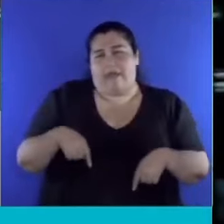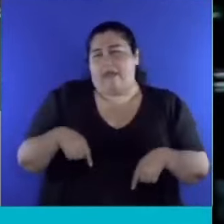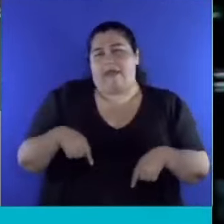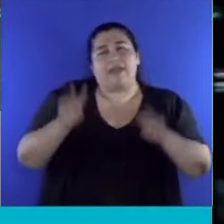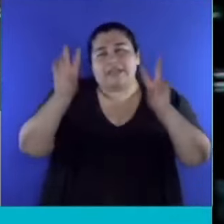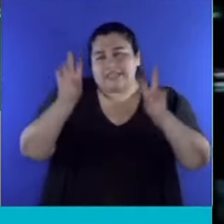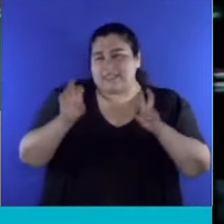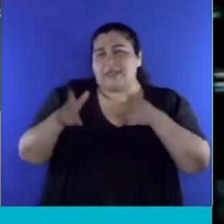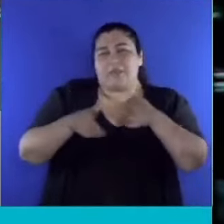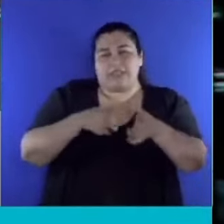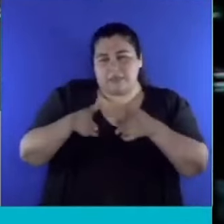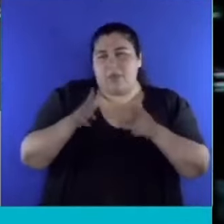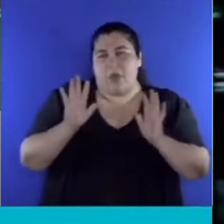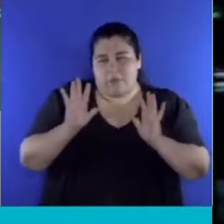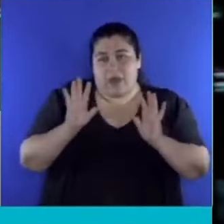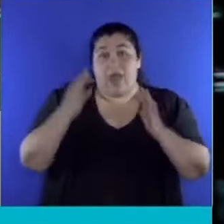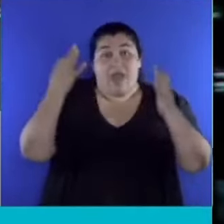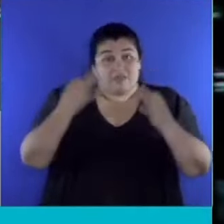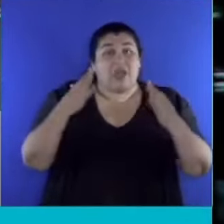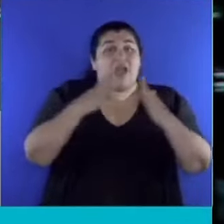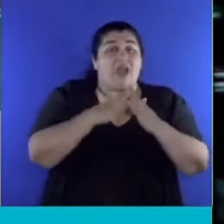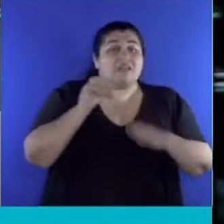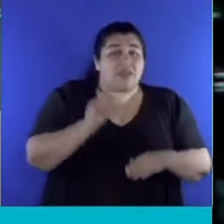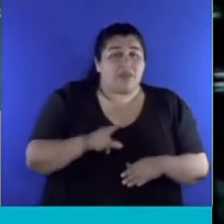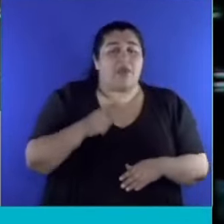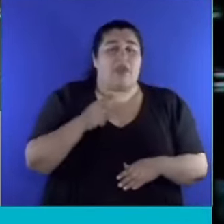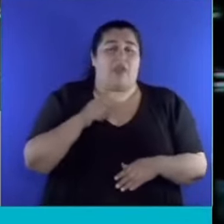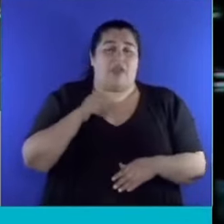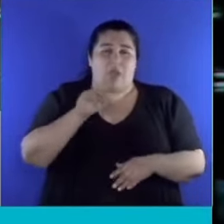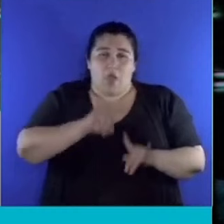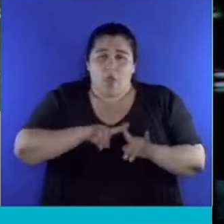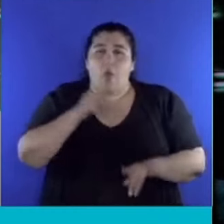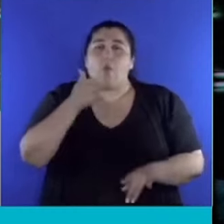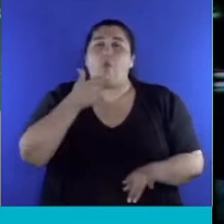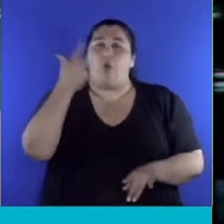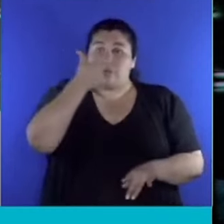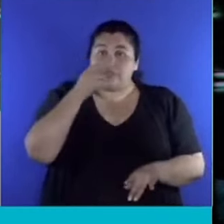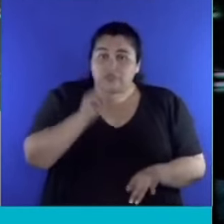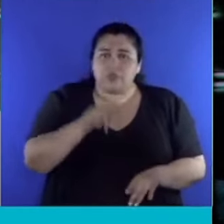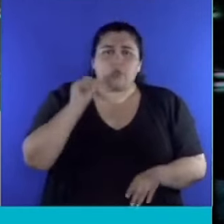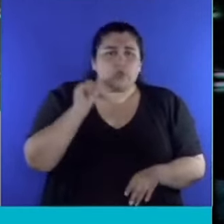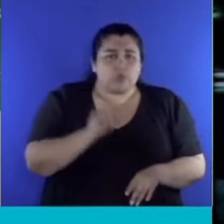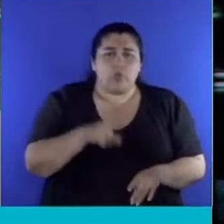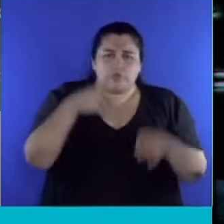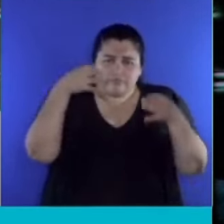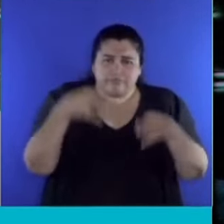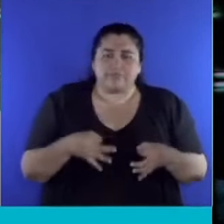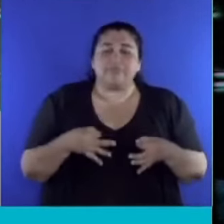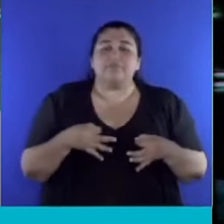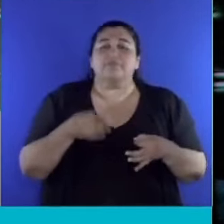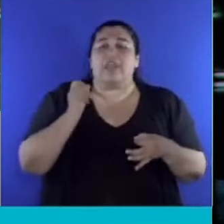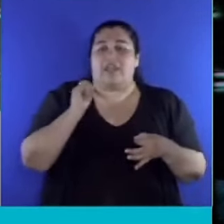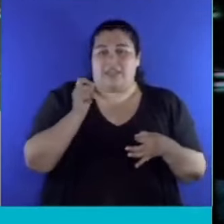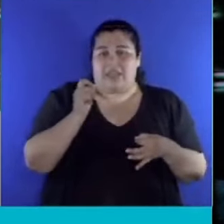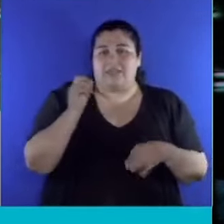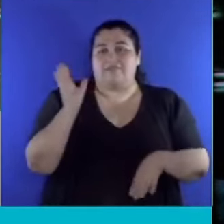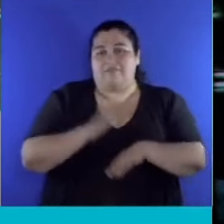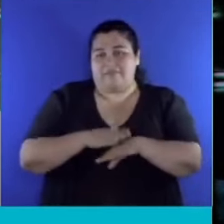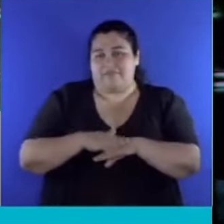tema la casa de Rodolfo walsh pertenecía formalmente a Norberto